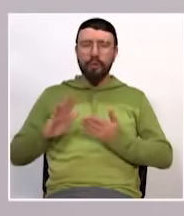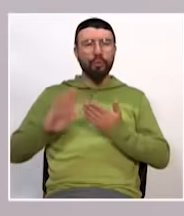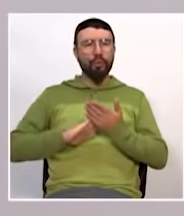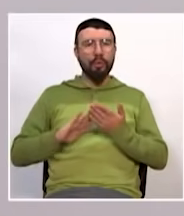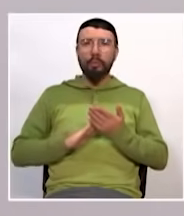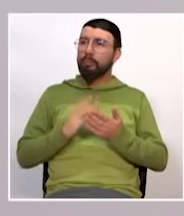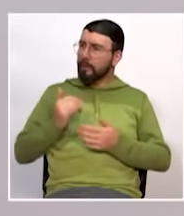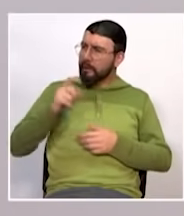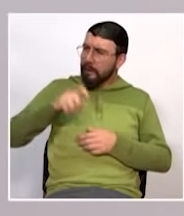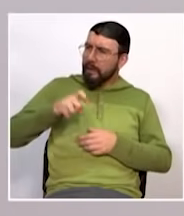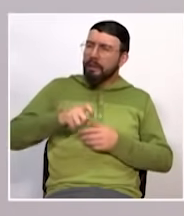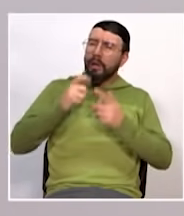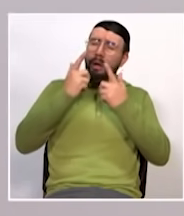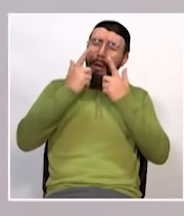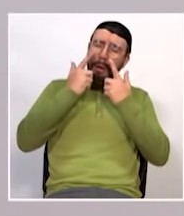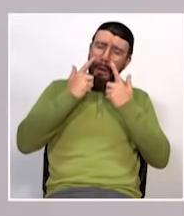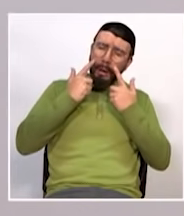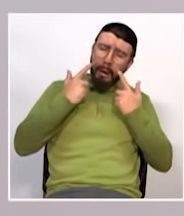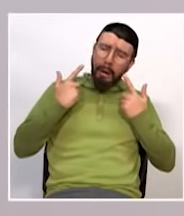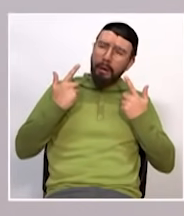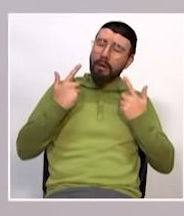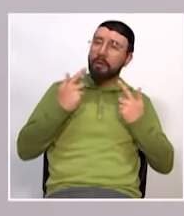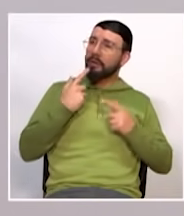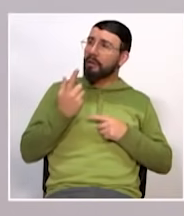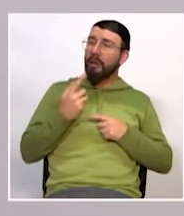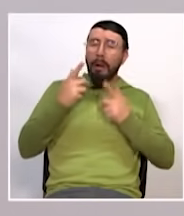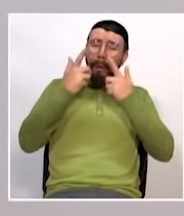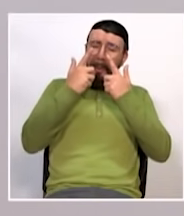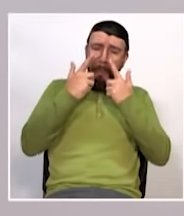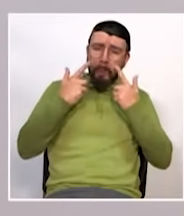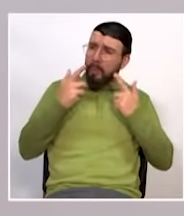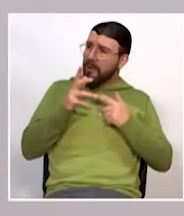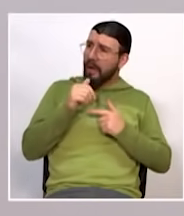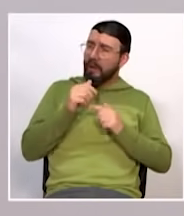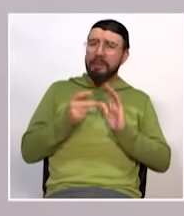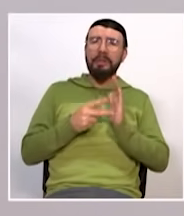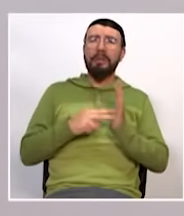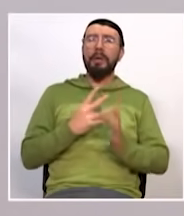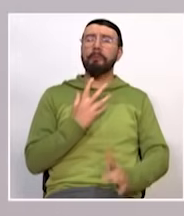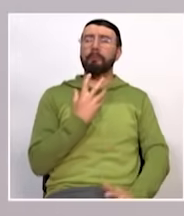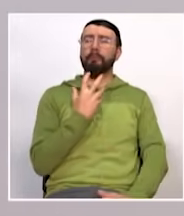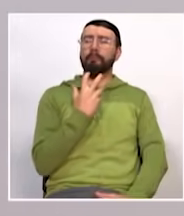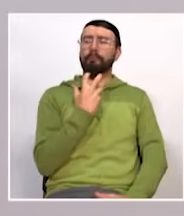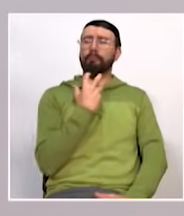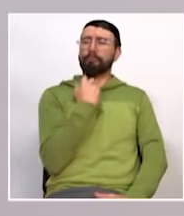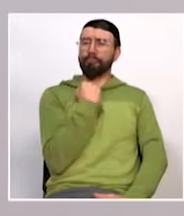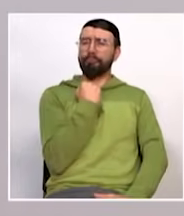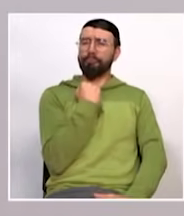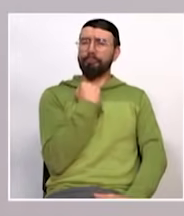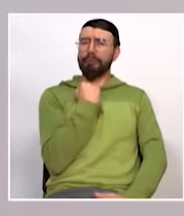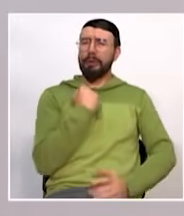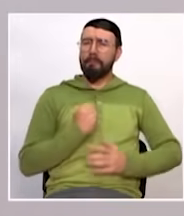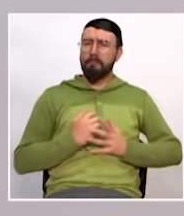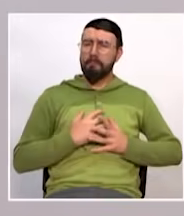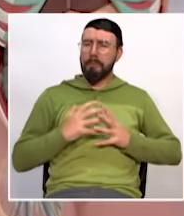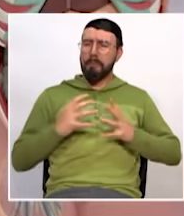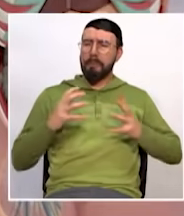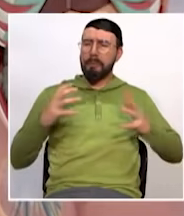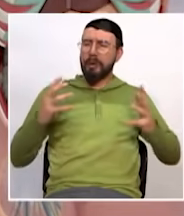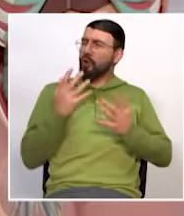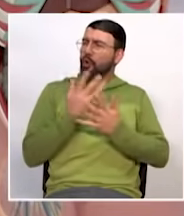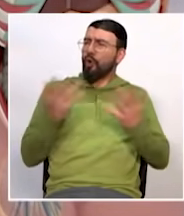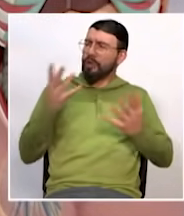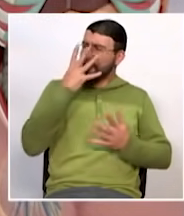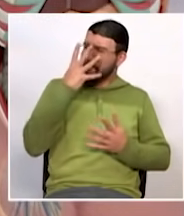llorar porque se dice que si no llora se está tragando ahí y se está llenando de venenos